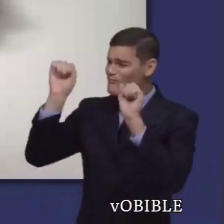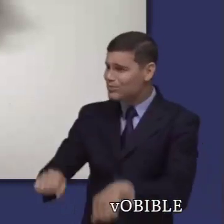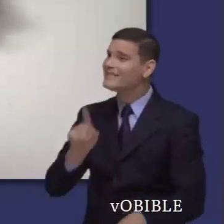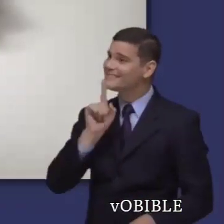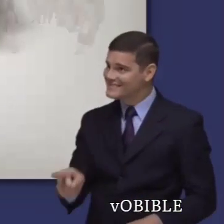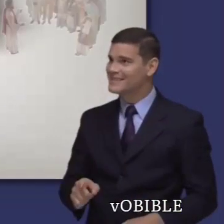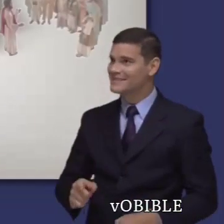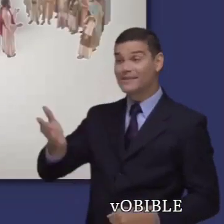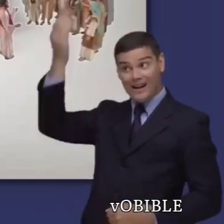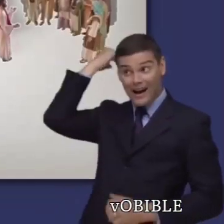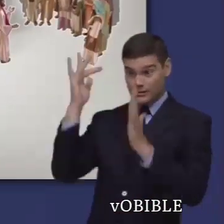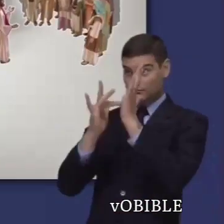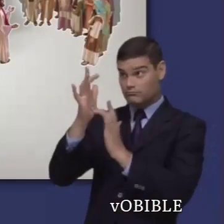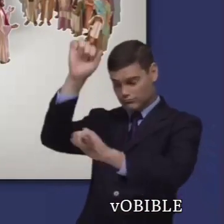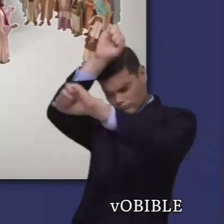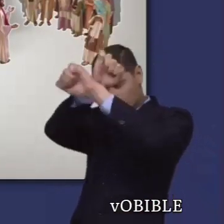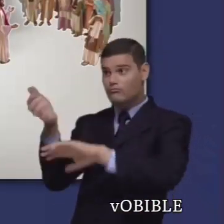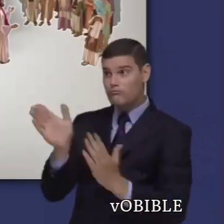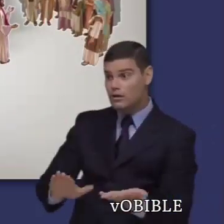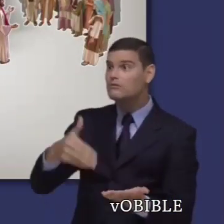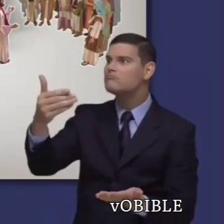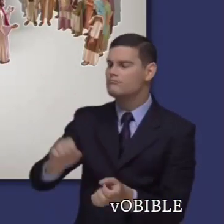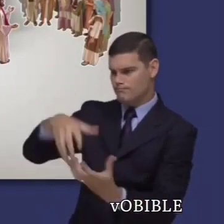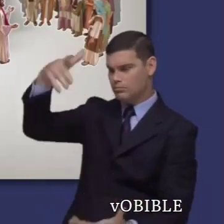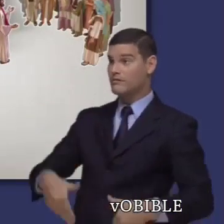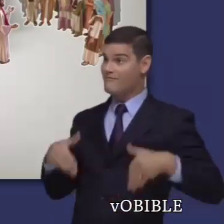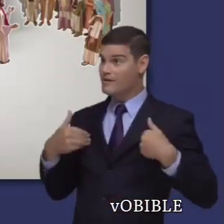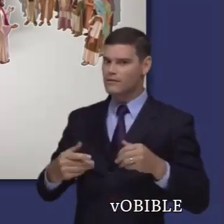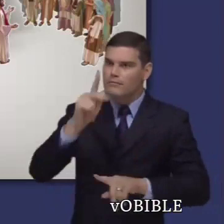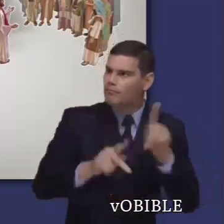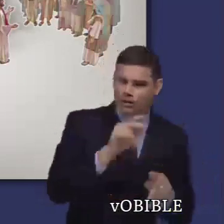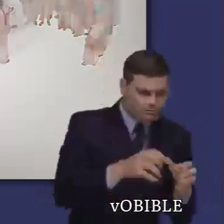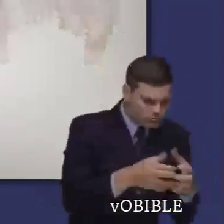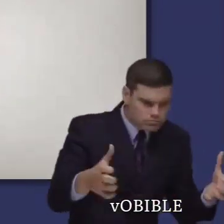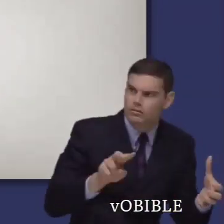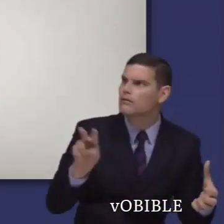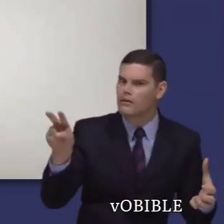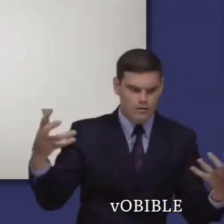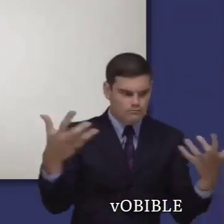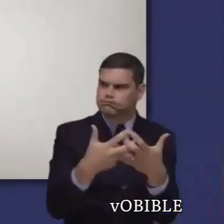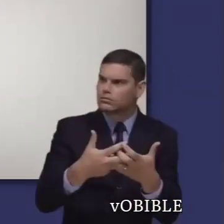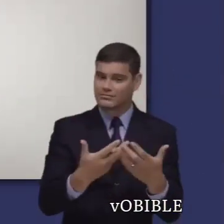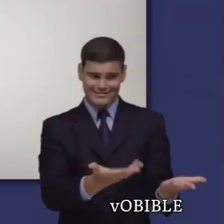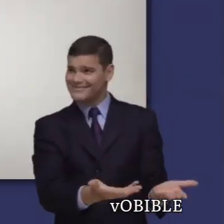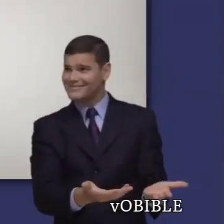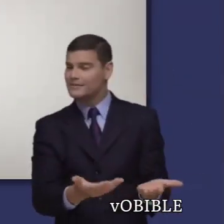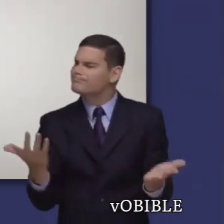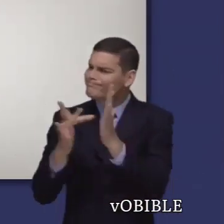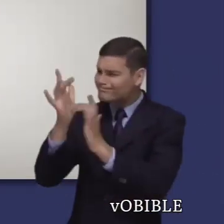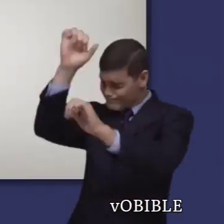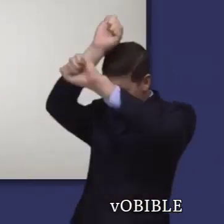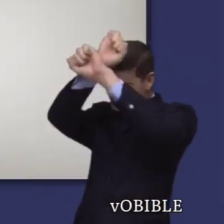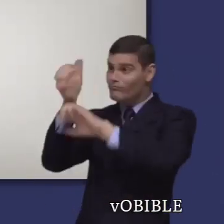hace referencia a las profecías cumplidas y a los relatos de quienes vieron a Jesús resucitado. También explica que, gracias